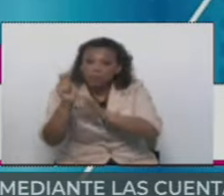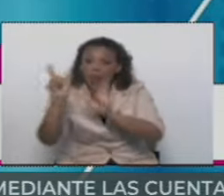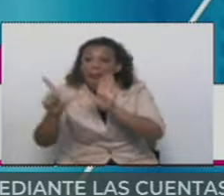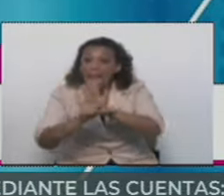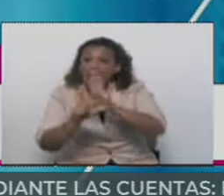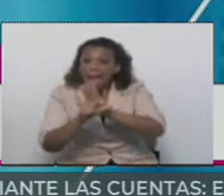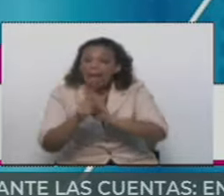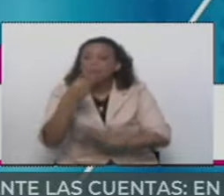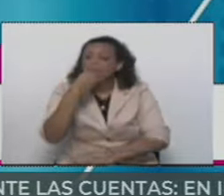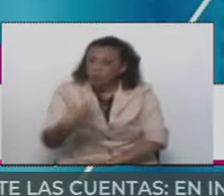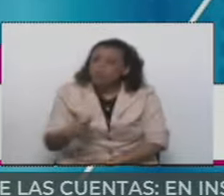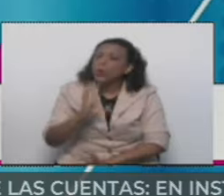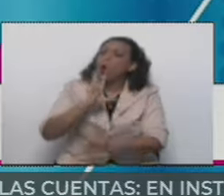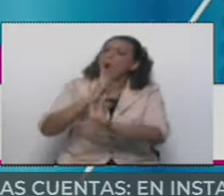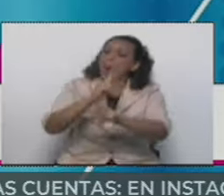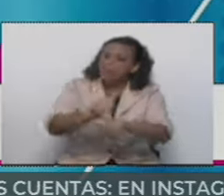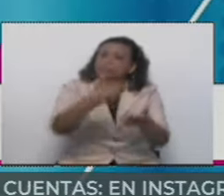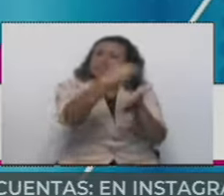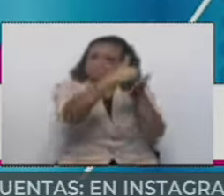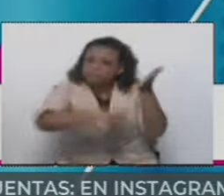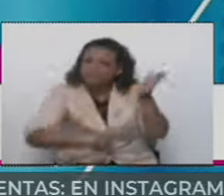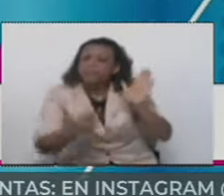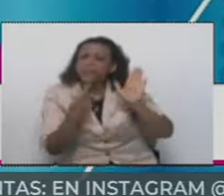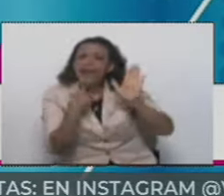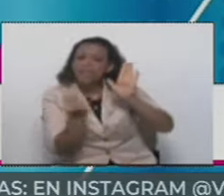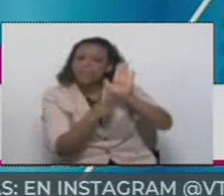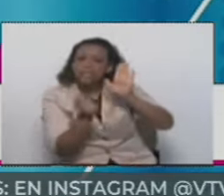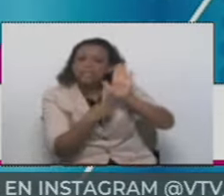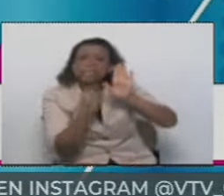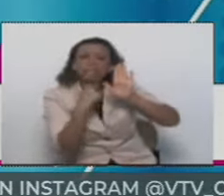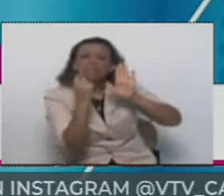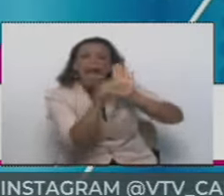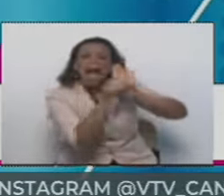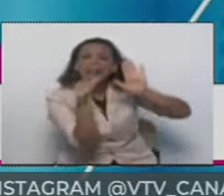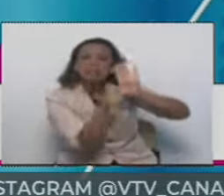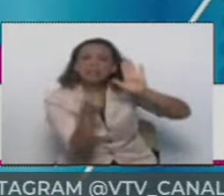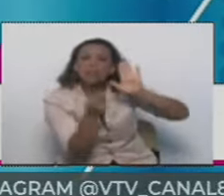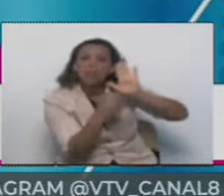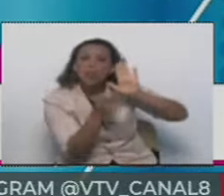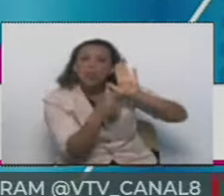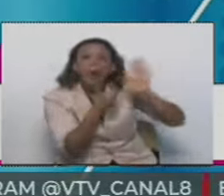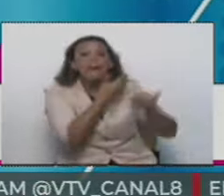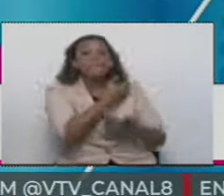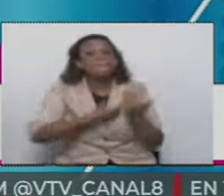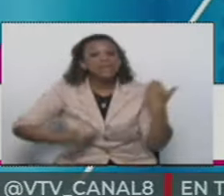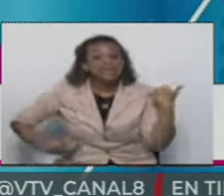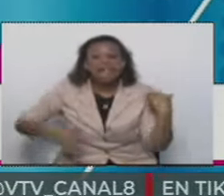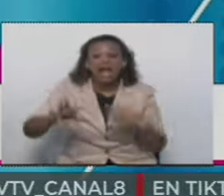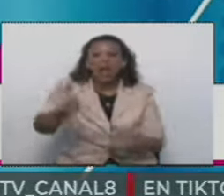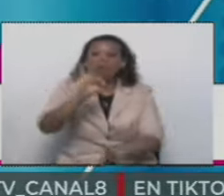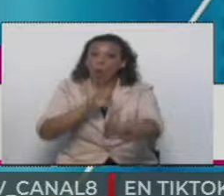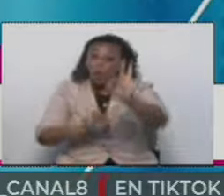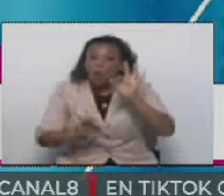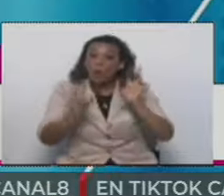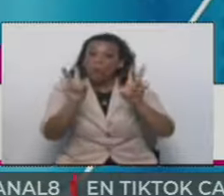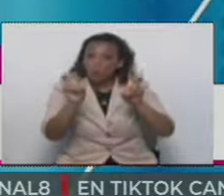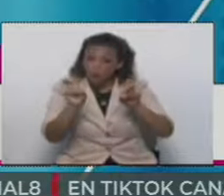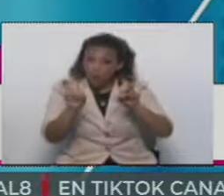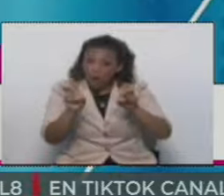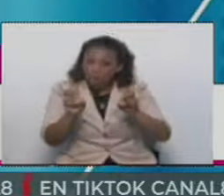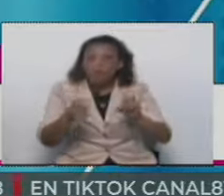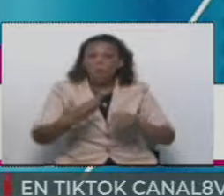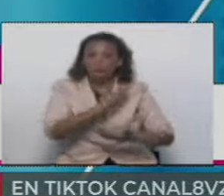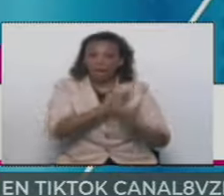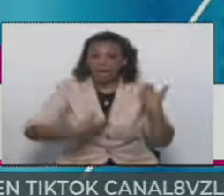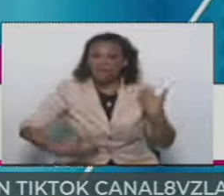Es bueno comentarlo. La Constitución dice, el presidente electo, proclamado